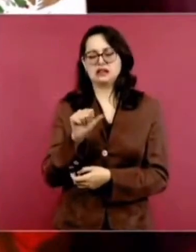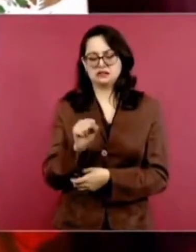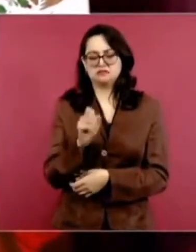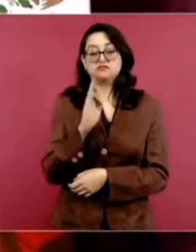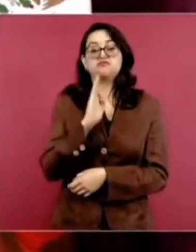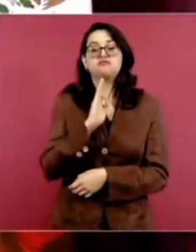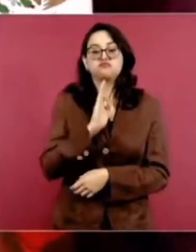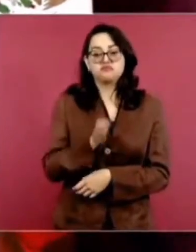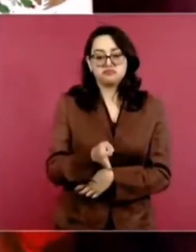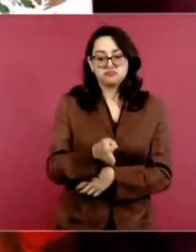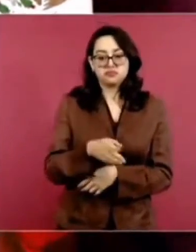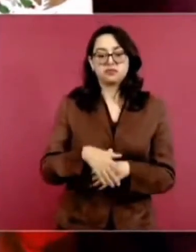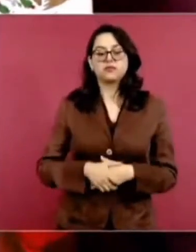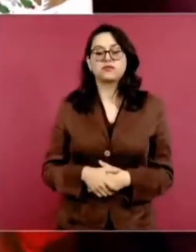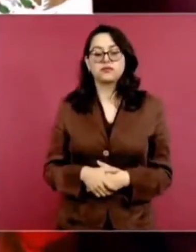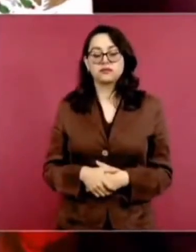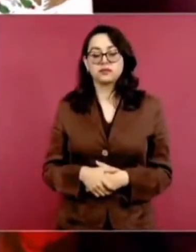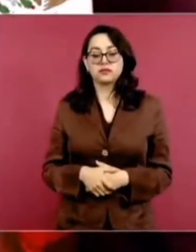Luego vino la